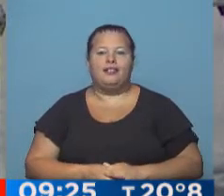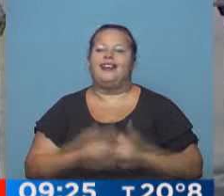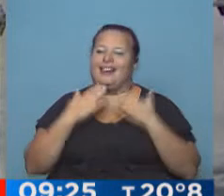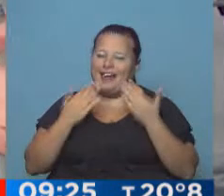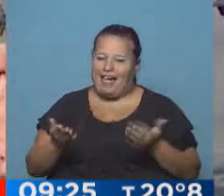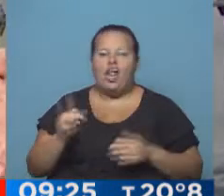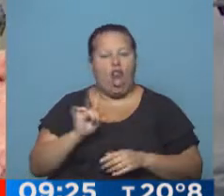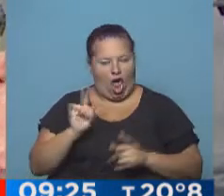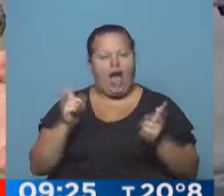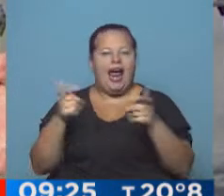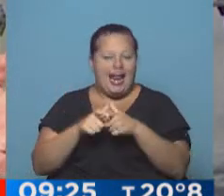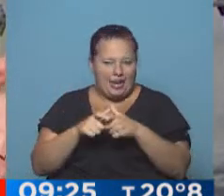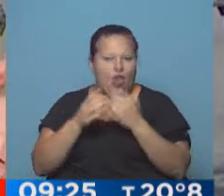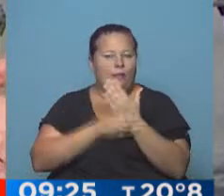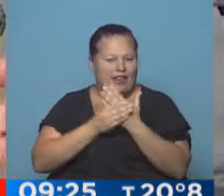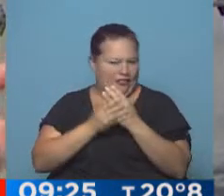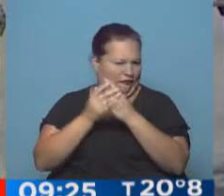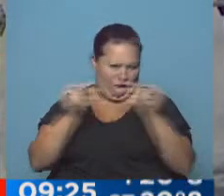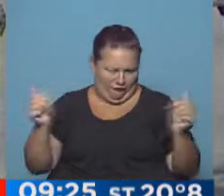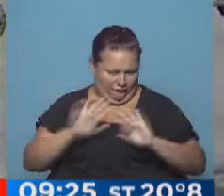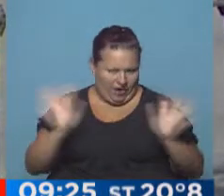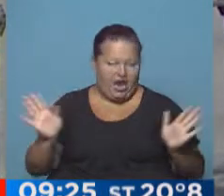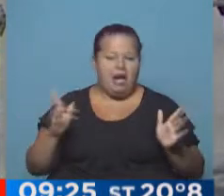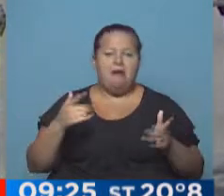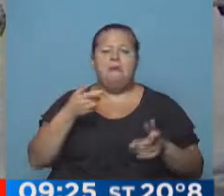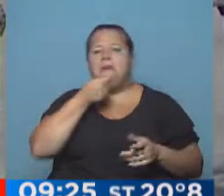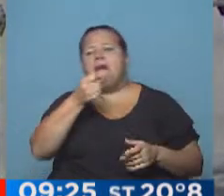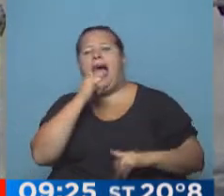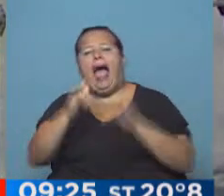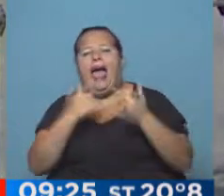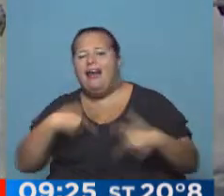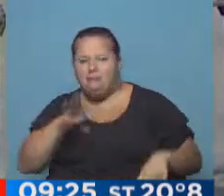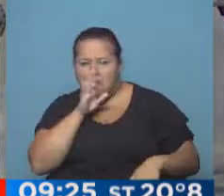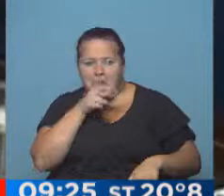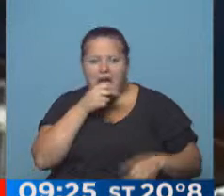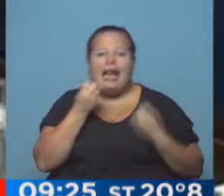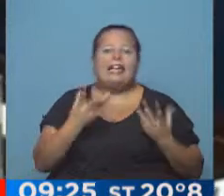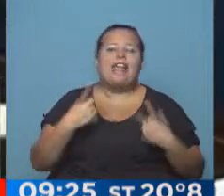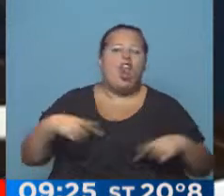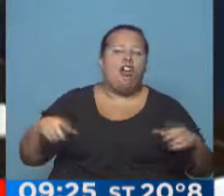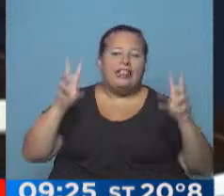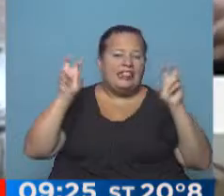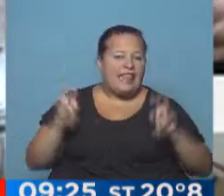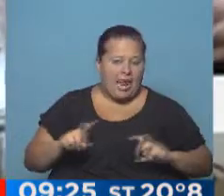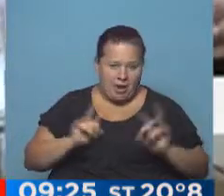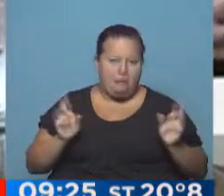Gracias, Lourdes. No, la reunión de gabinete ya terminó. No hubo voceros como para informar cuáles habían sido los